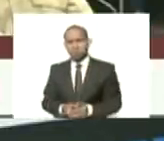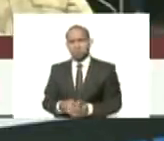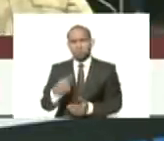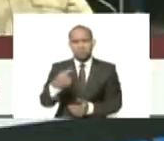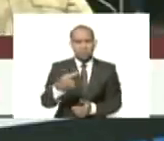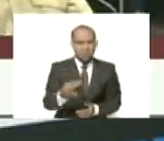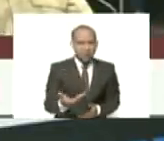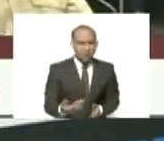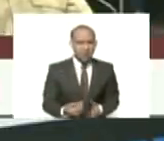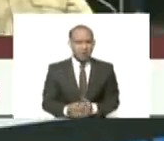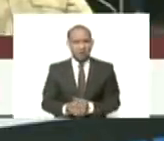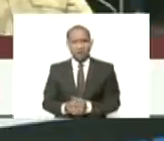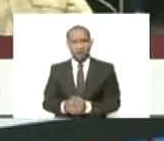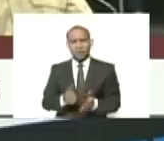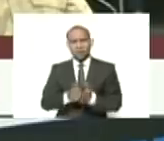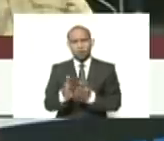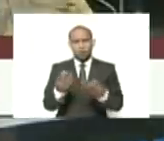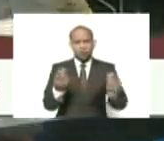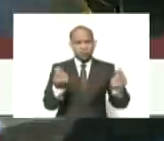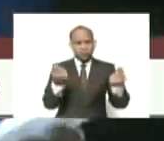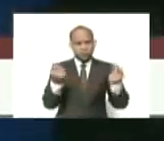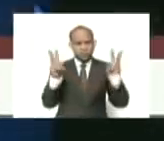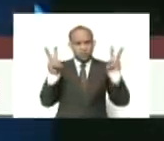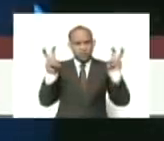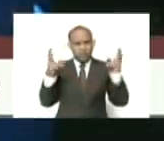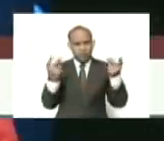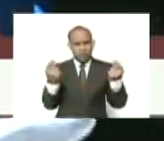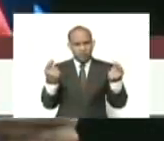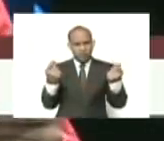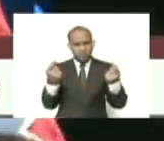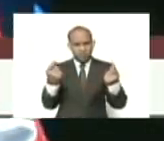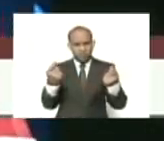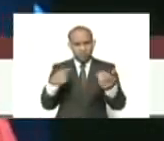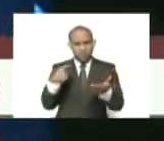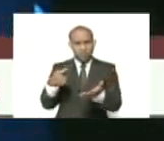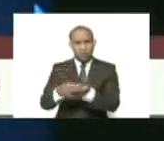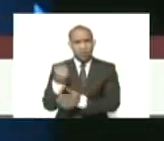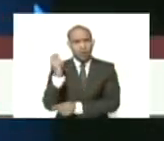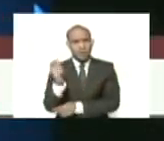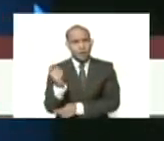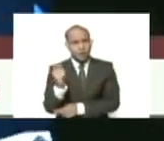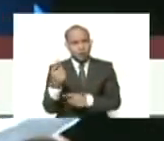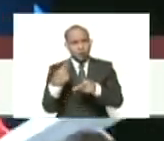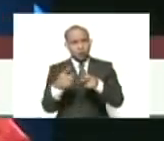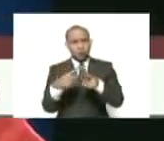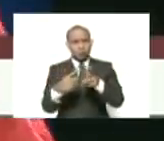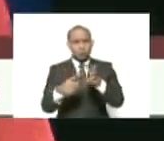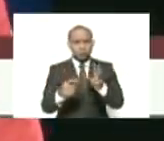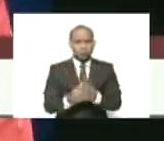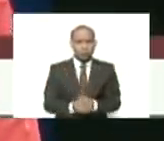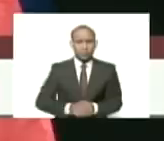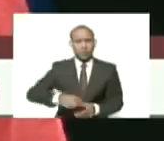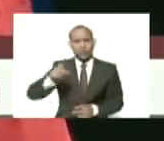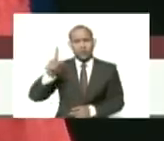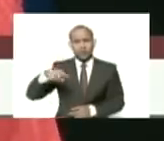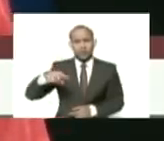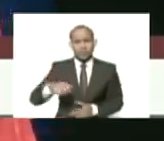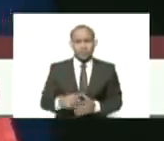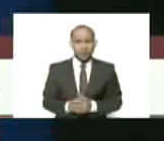la recuperación del tema salarial, prestaciones sociales y convenciones colectivas. Asimismo,